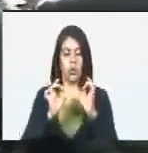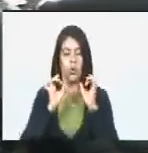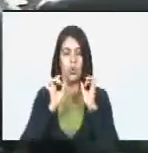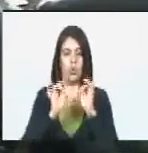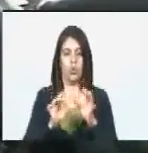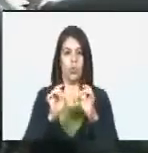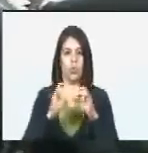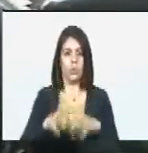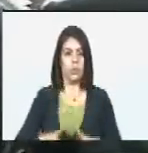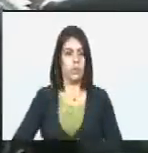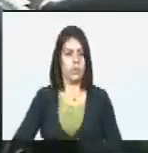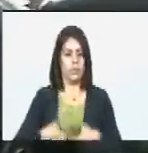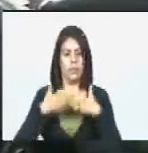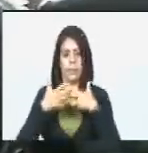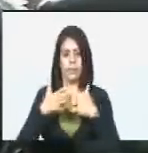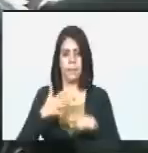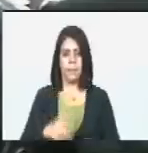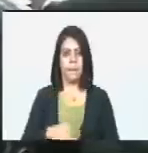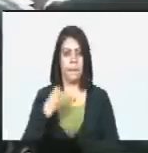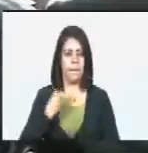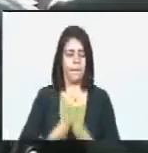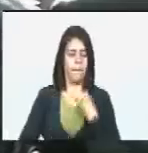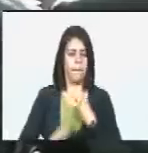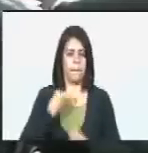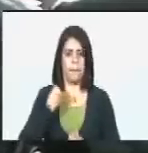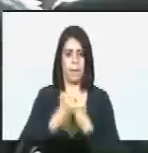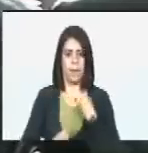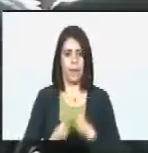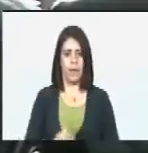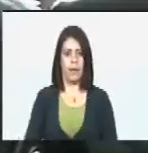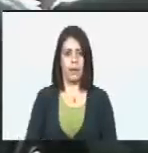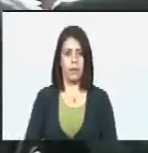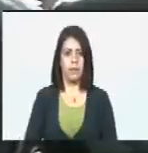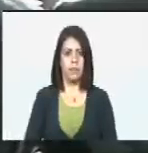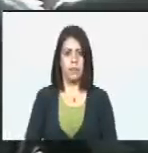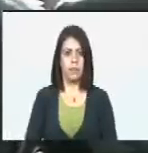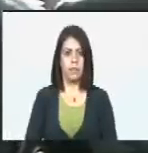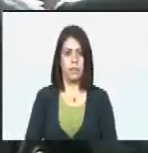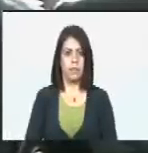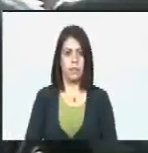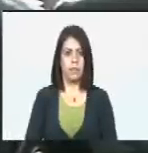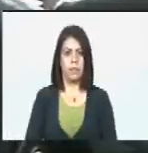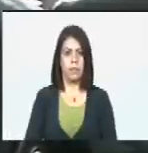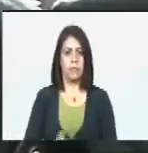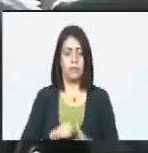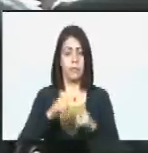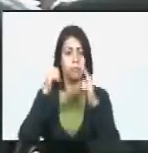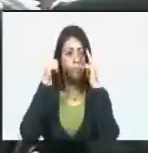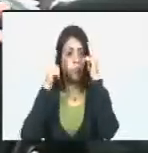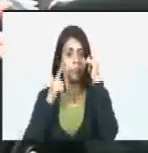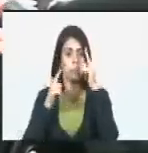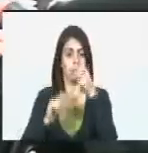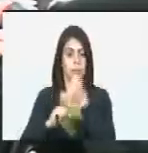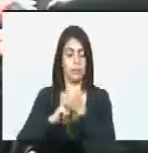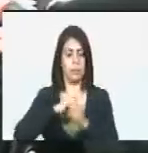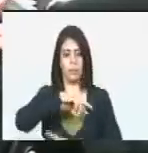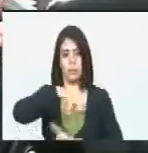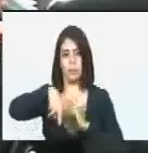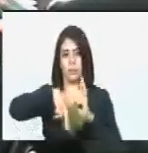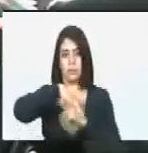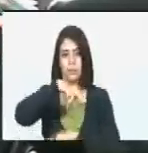de rabia, de angustia para el chavismo, para la revolución